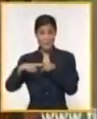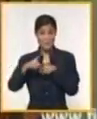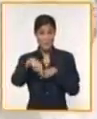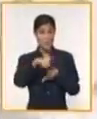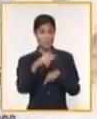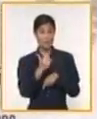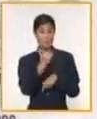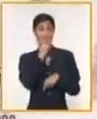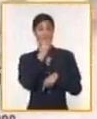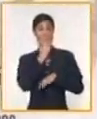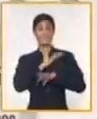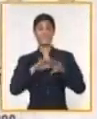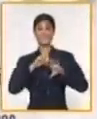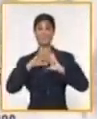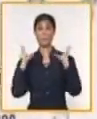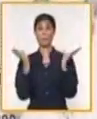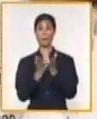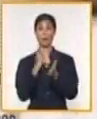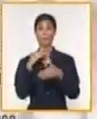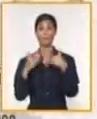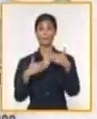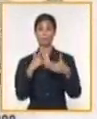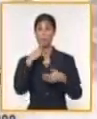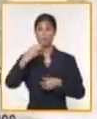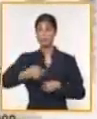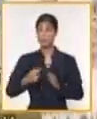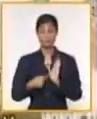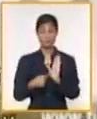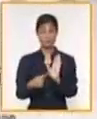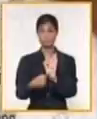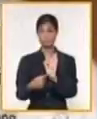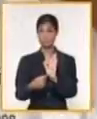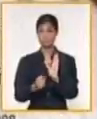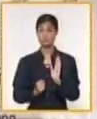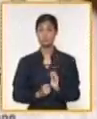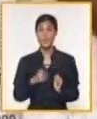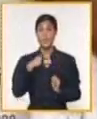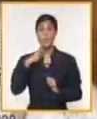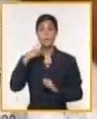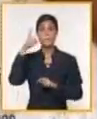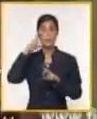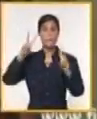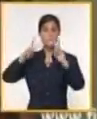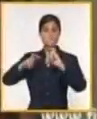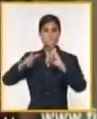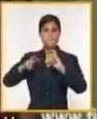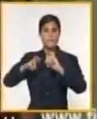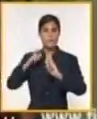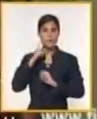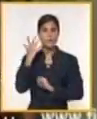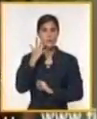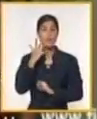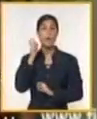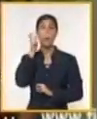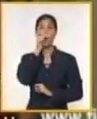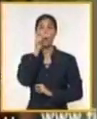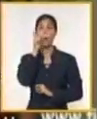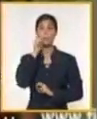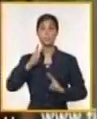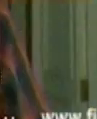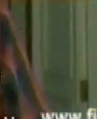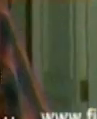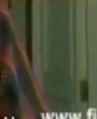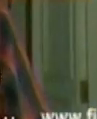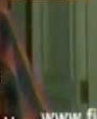humanidad. Así lo previó el científico Albert Einstein, quien fue capaz